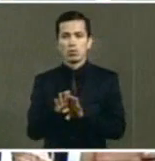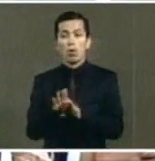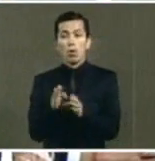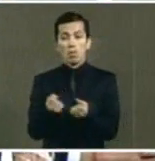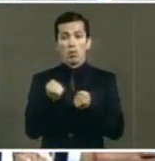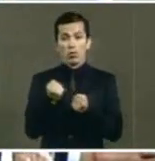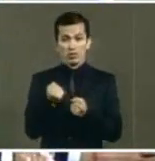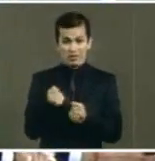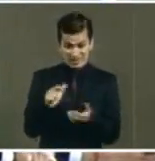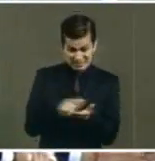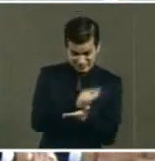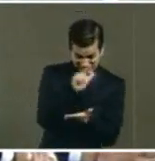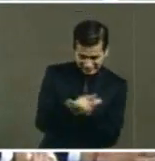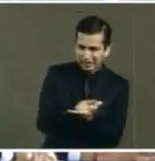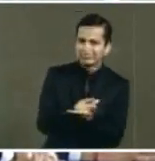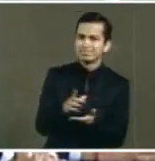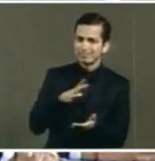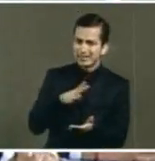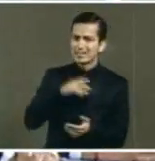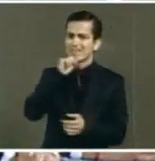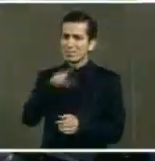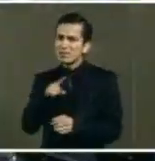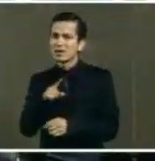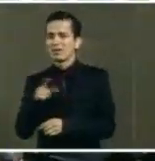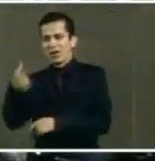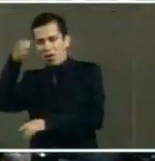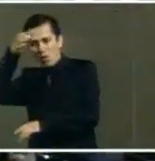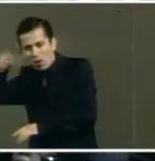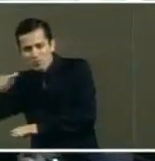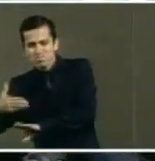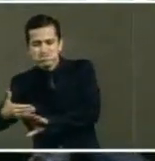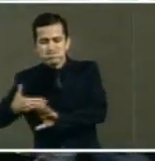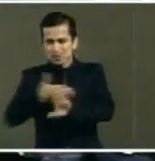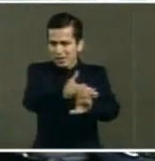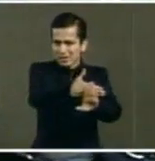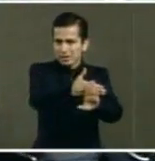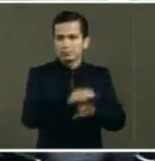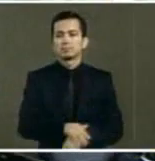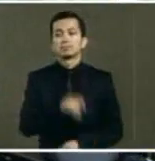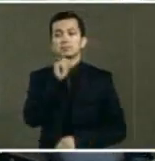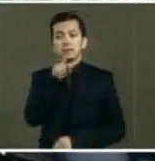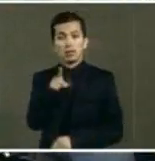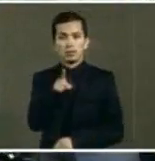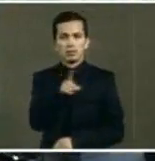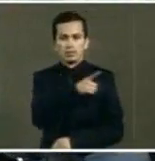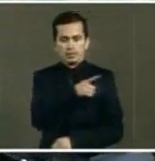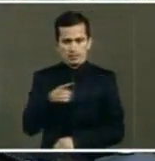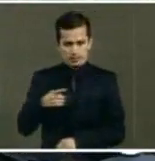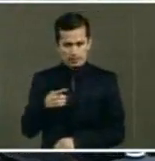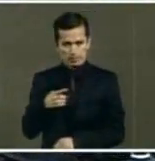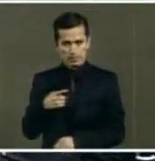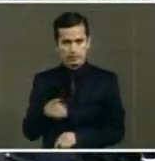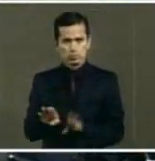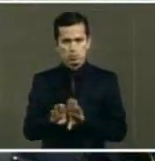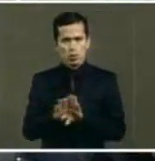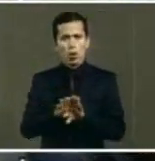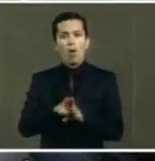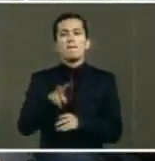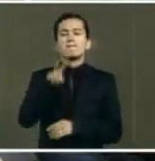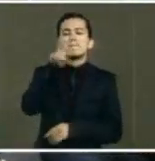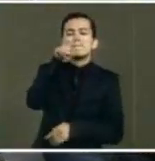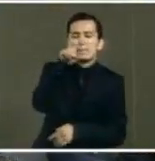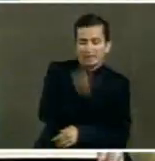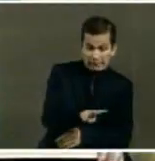del poder corruptor de la criminalidad. Además, debemos cerrar la brecha entre la verdad real y la verdad